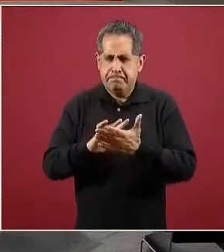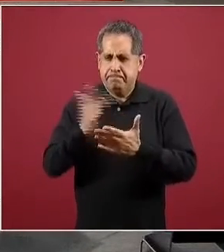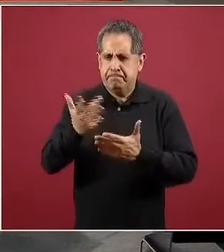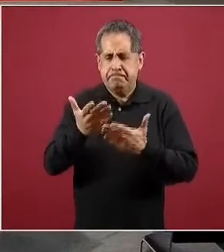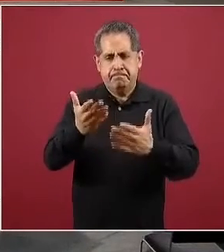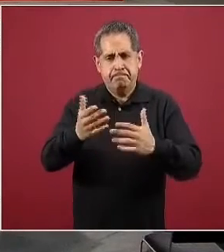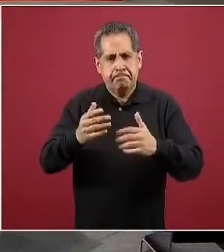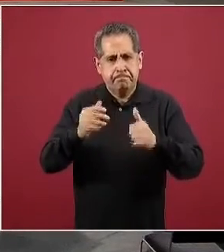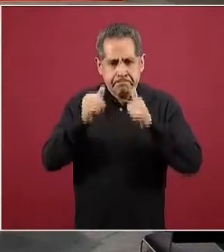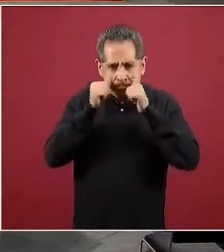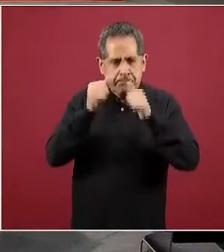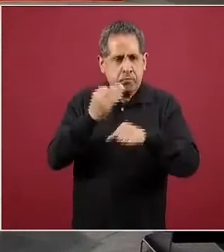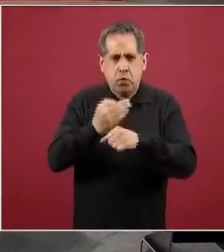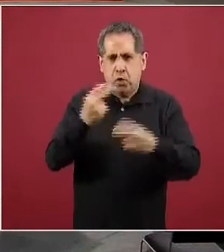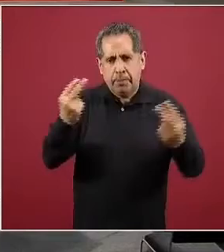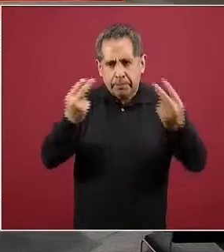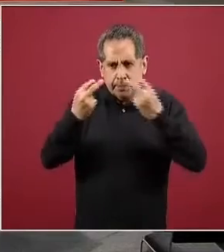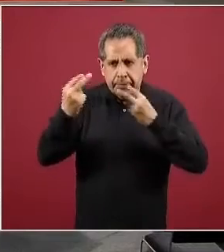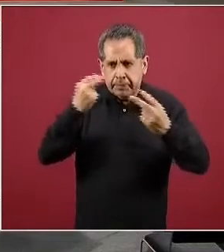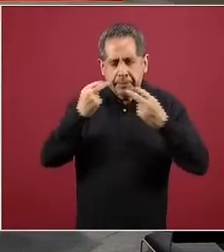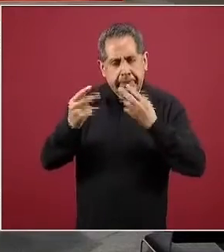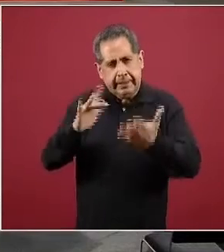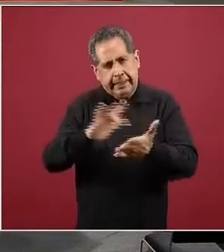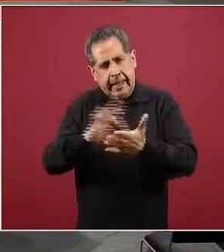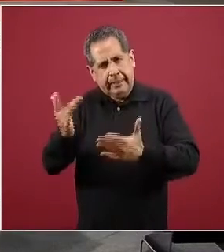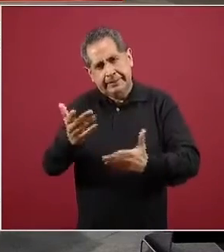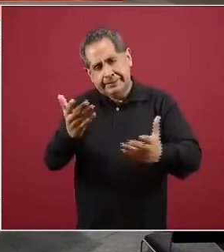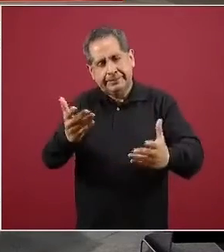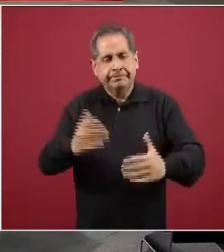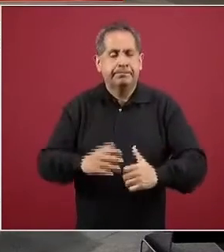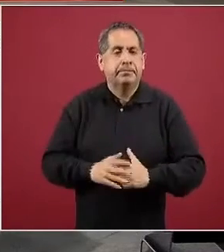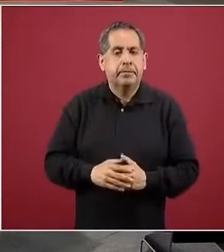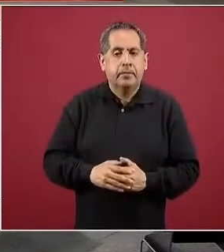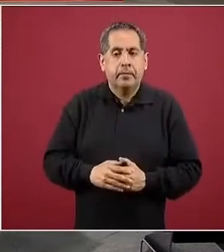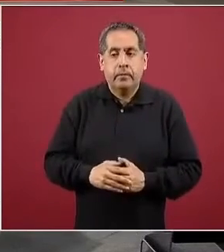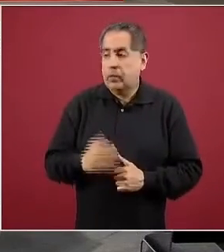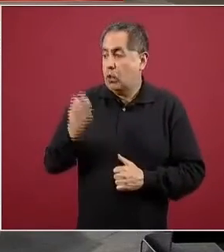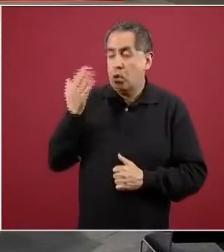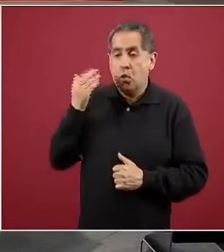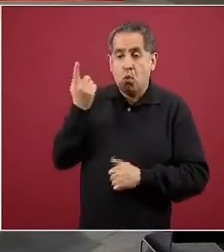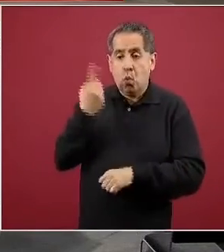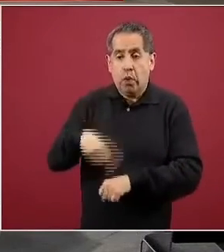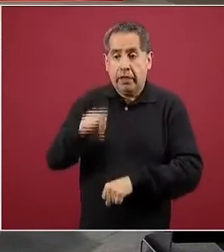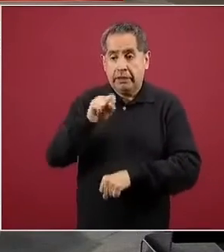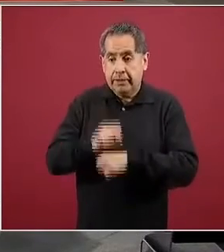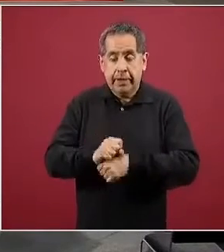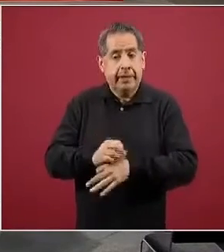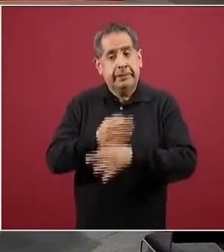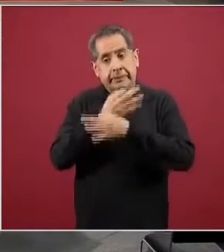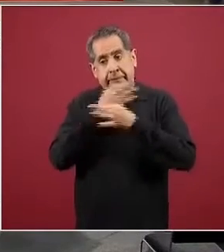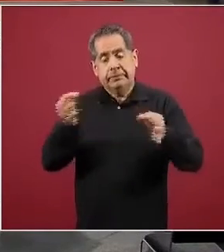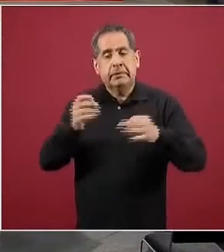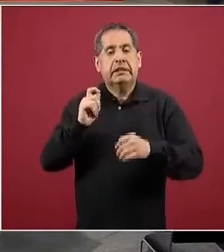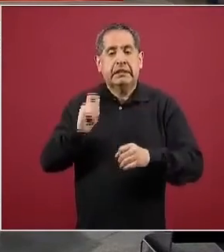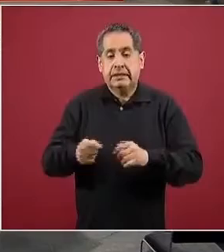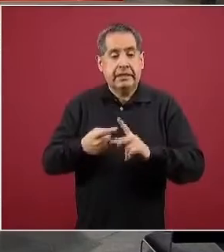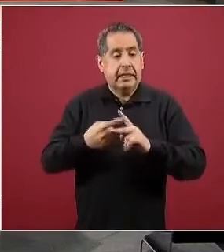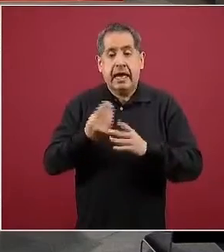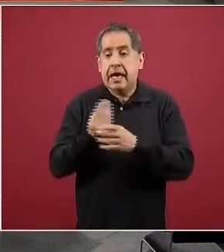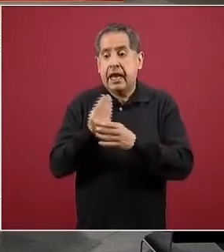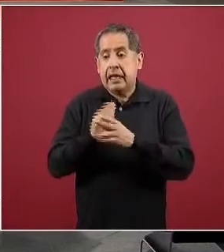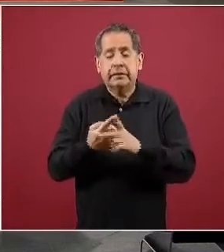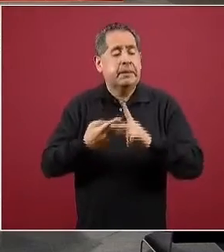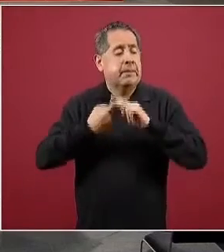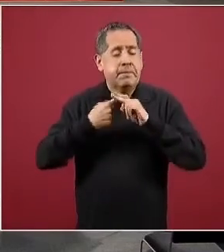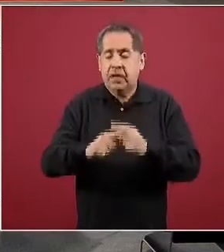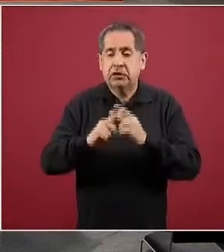muchísimo que nos acompañen desde sus hogares. La semana pasada anunciamos que el inicio oficial de regreso a